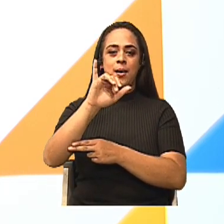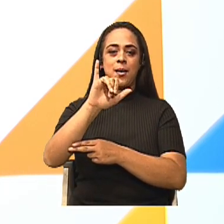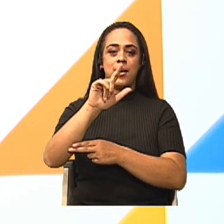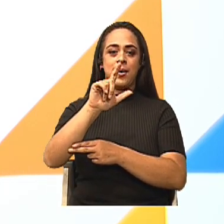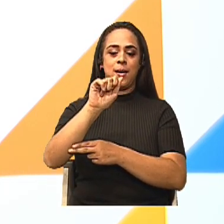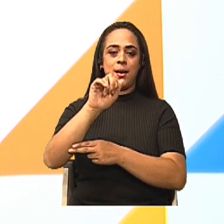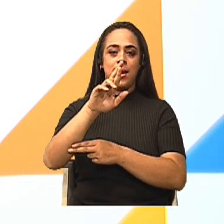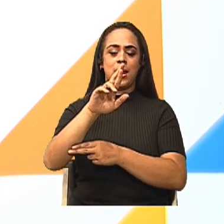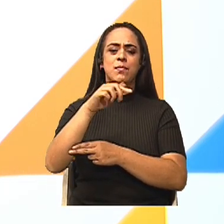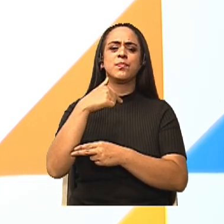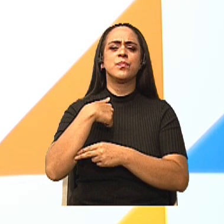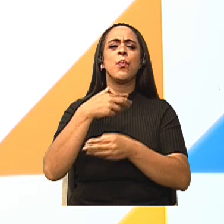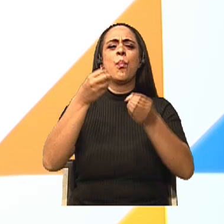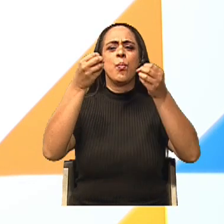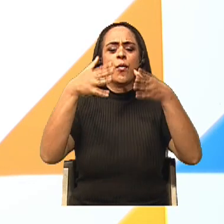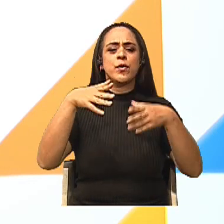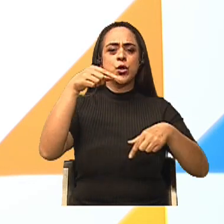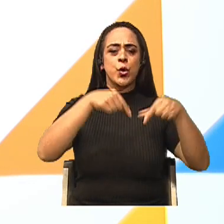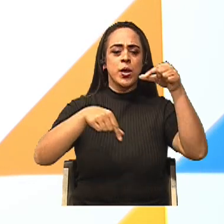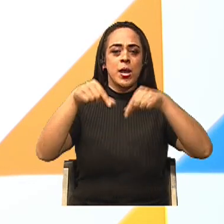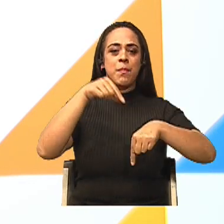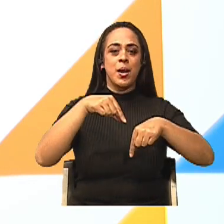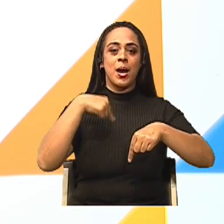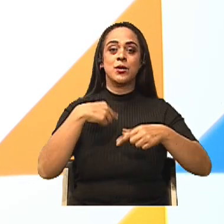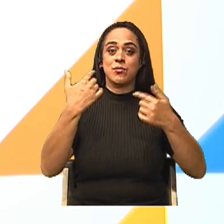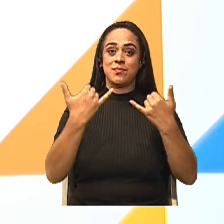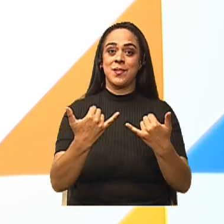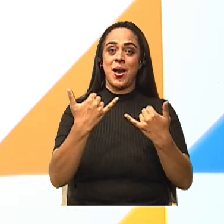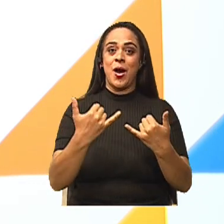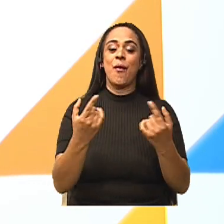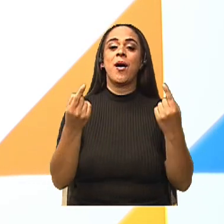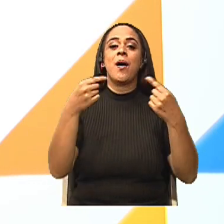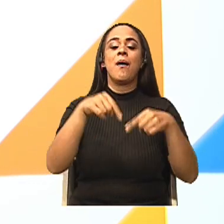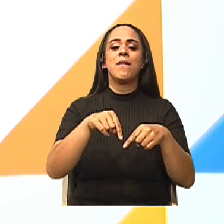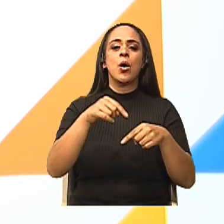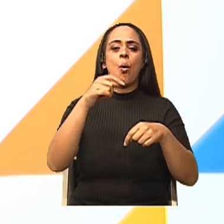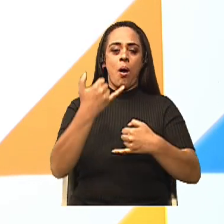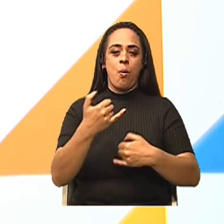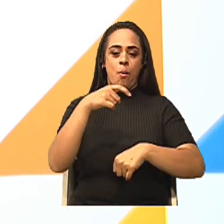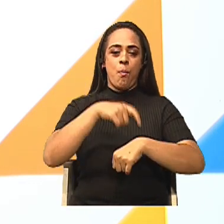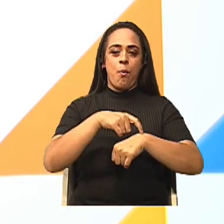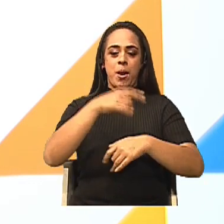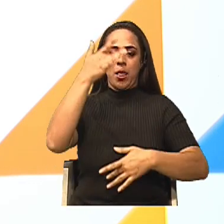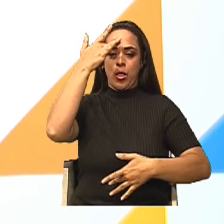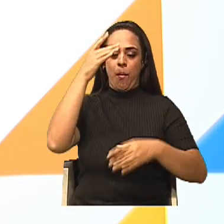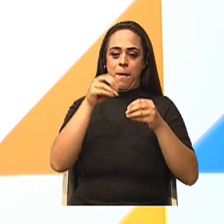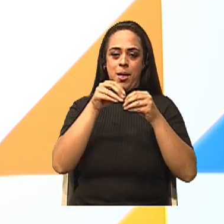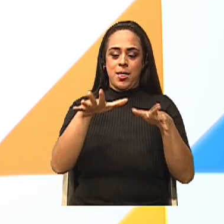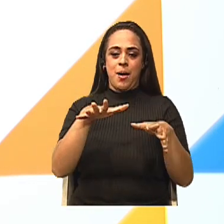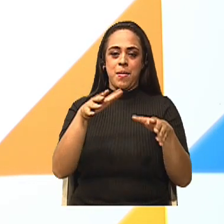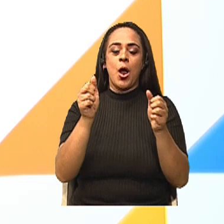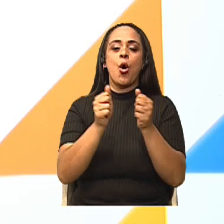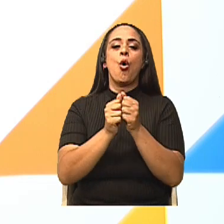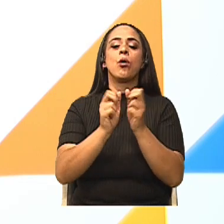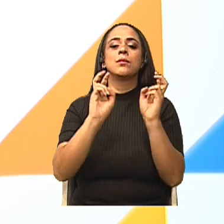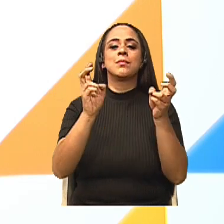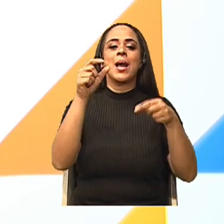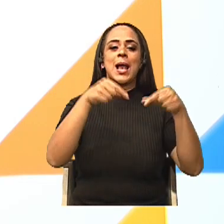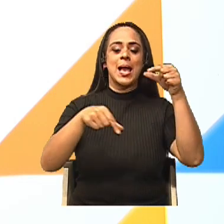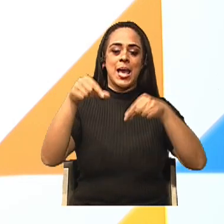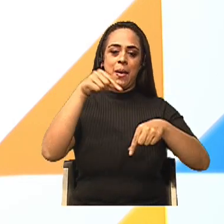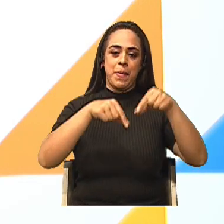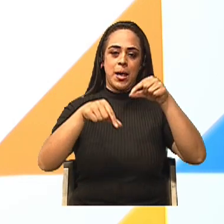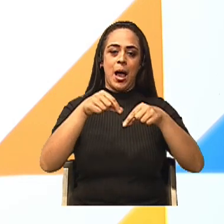ayudarles en este momento de la pandemia con lo que es la materia de química de décimo y undécimo. Así que